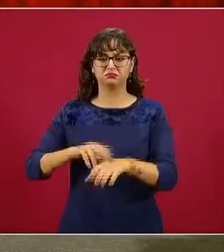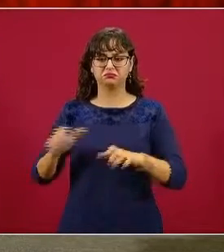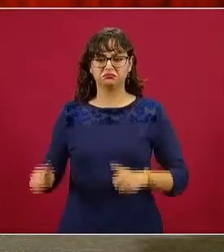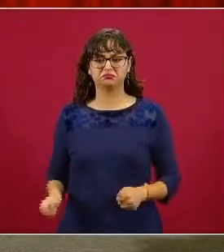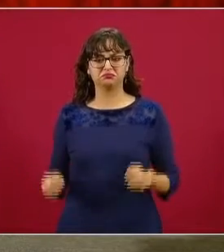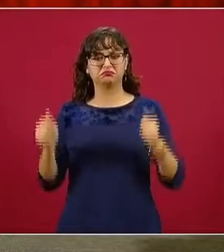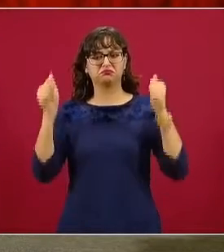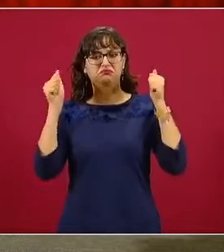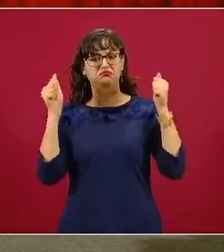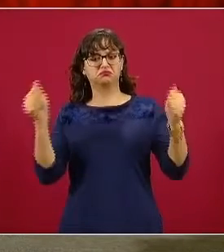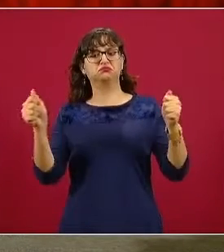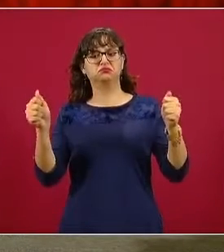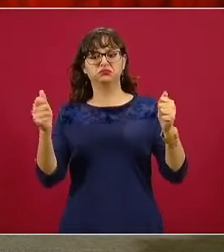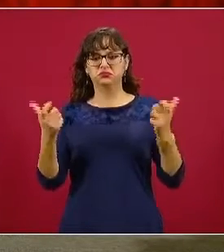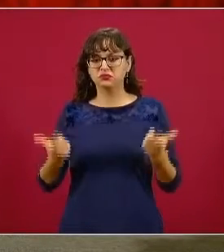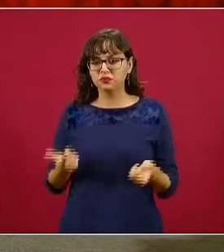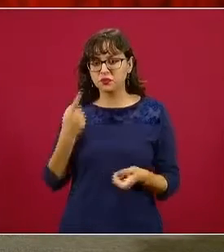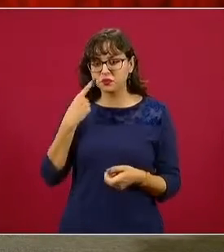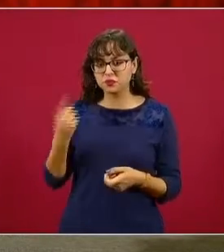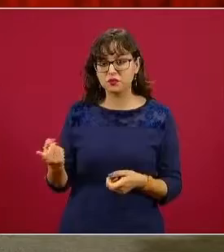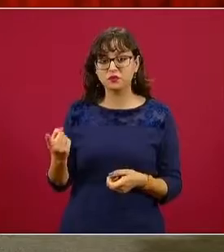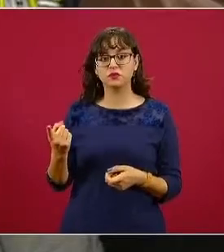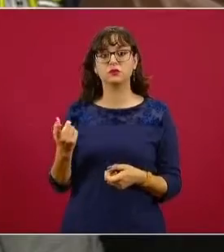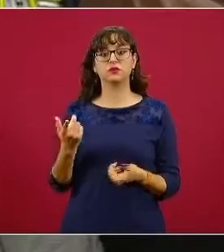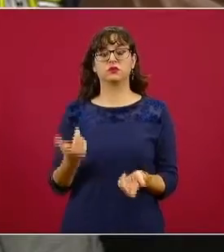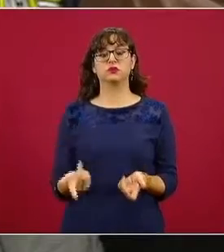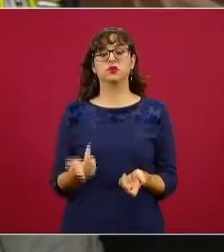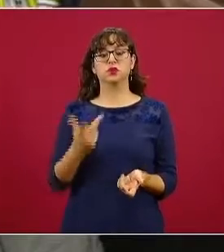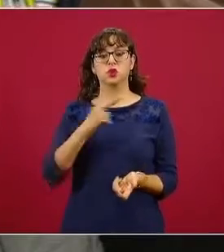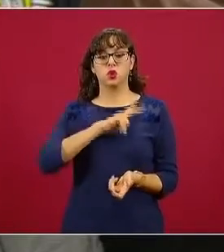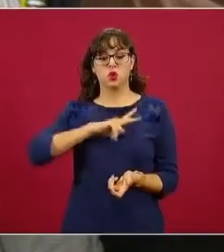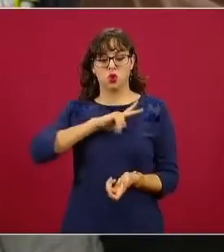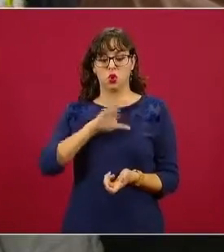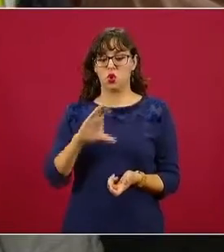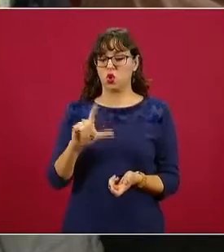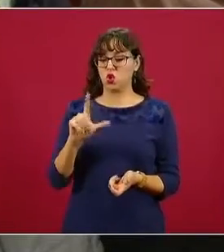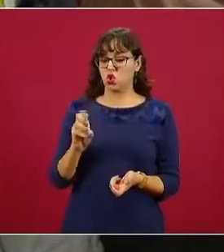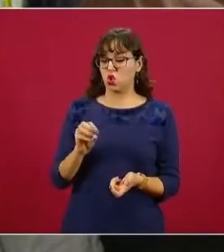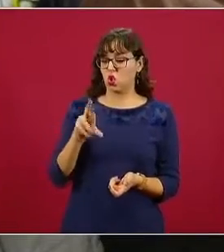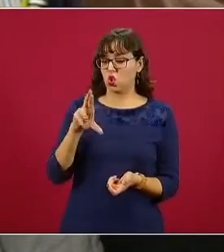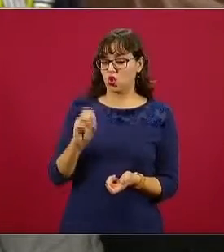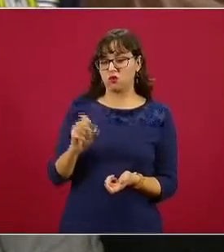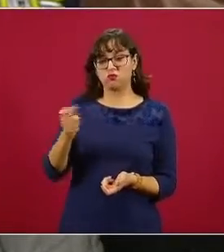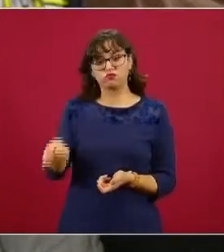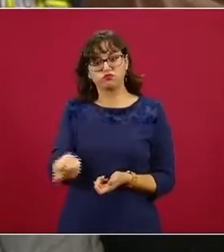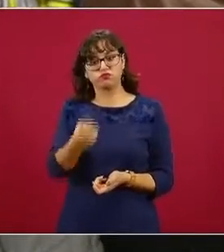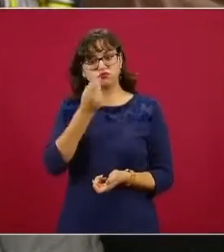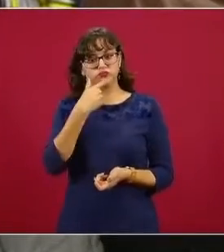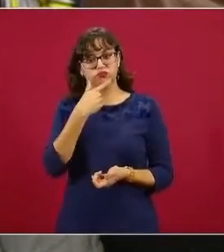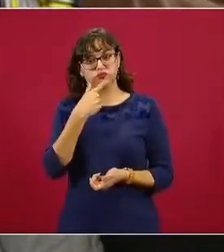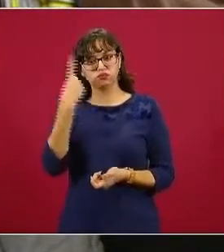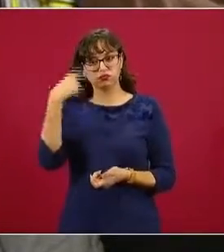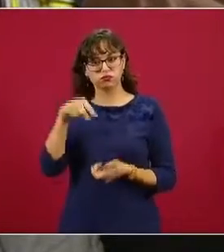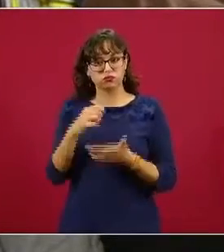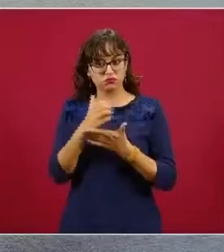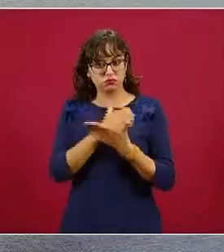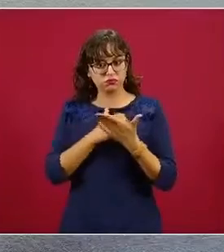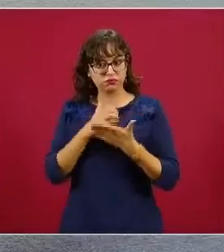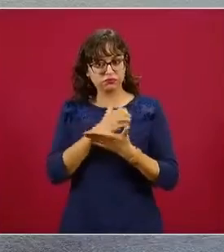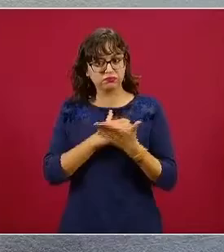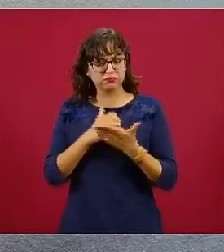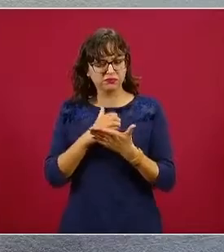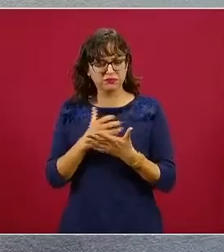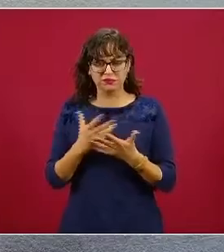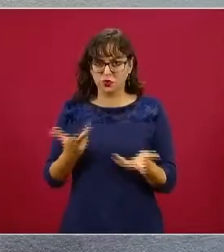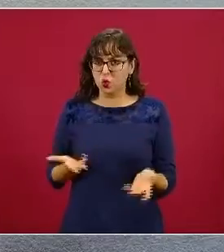que no se les prohibiera la utilización del dióxido de cloro. Sabemos aquí, nos ha comentado que no